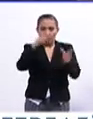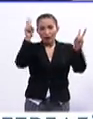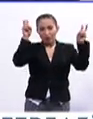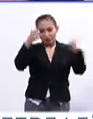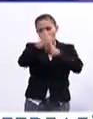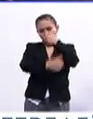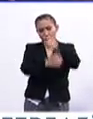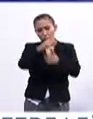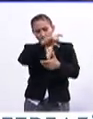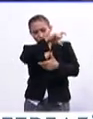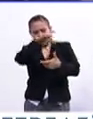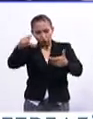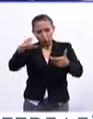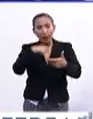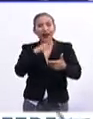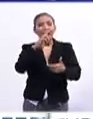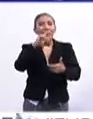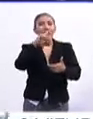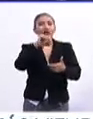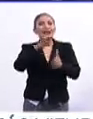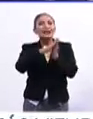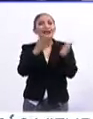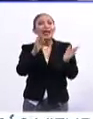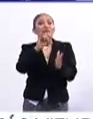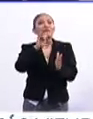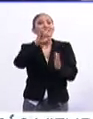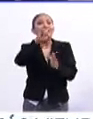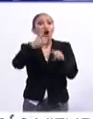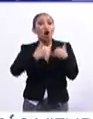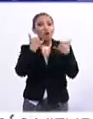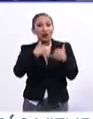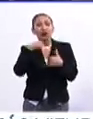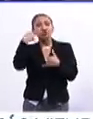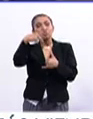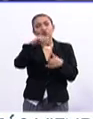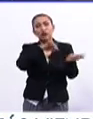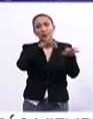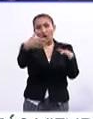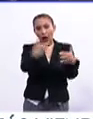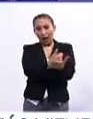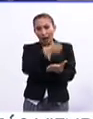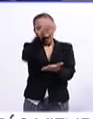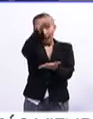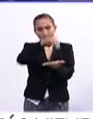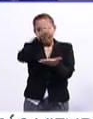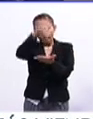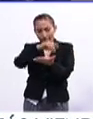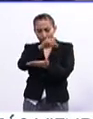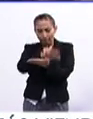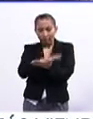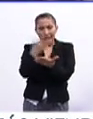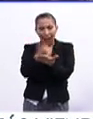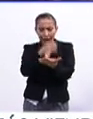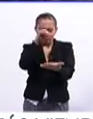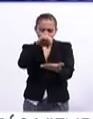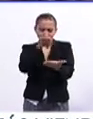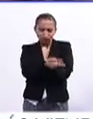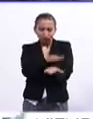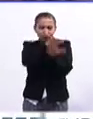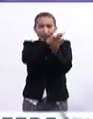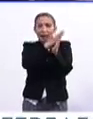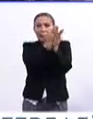del concurso, Creadores Literarios FIL Joven, publicamos los trabajos ganadores